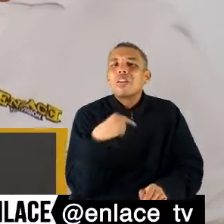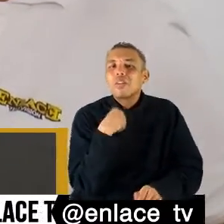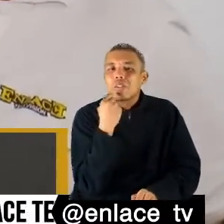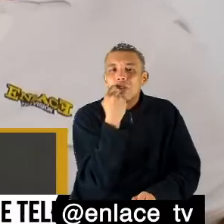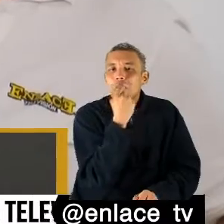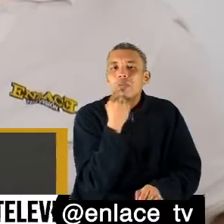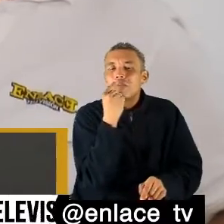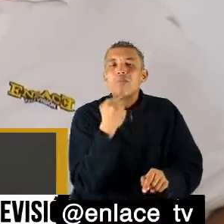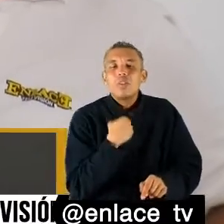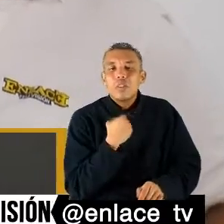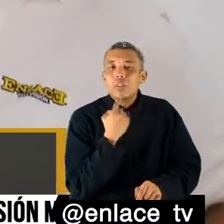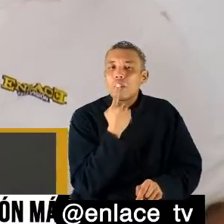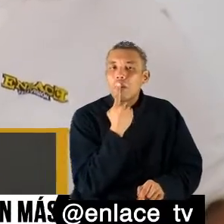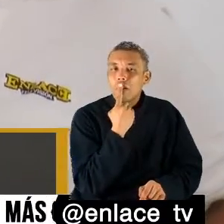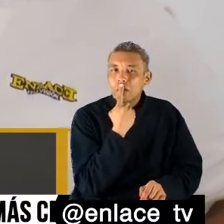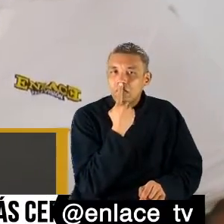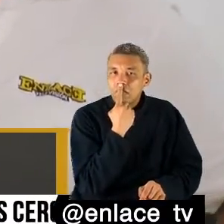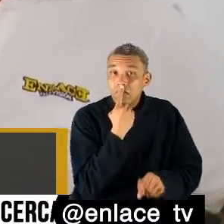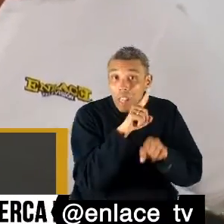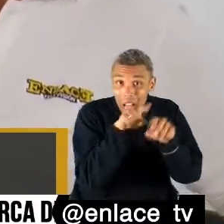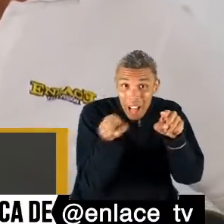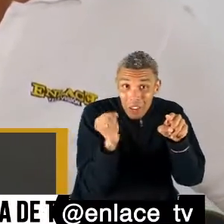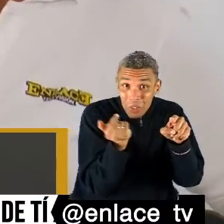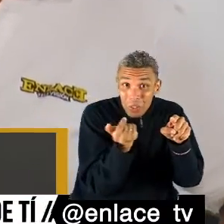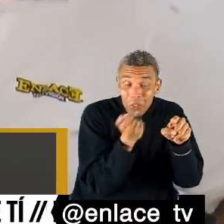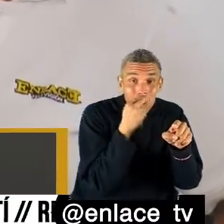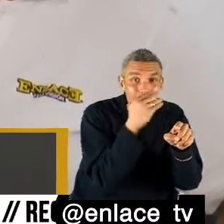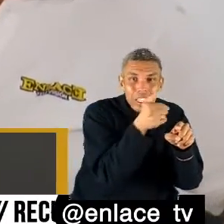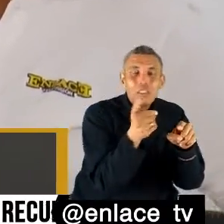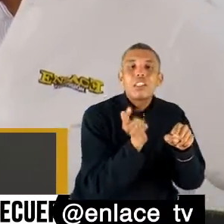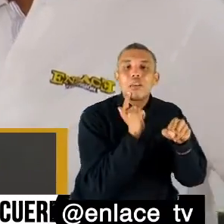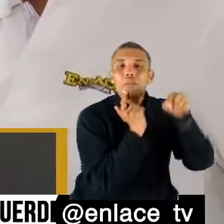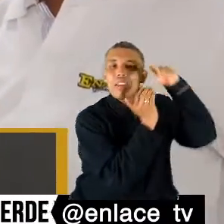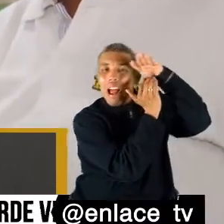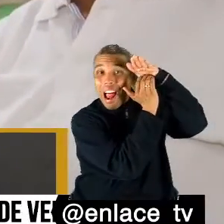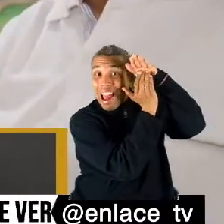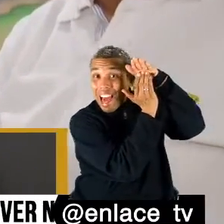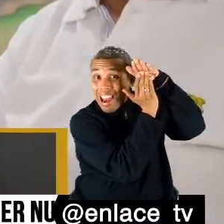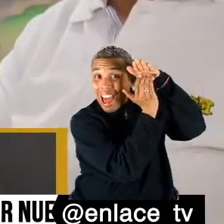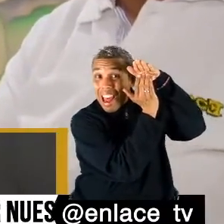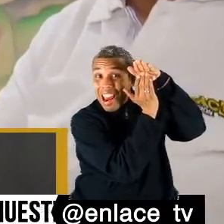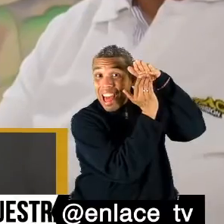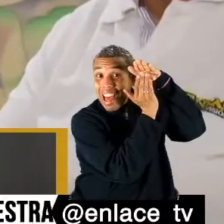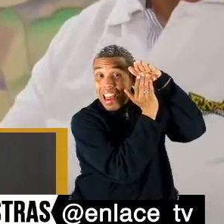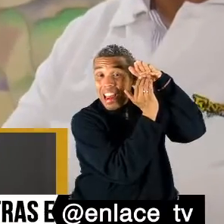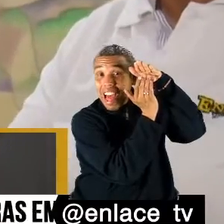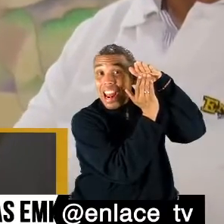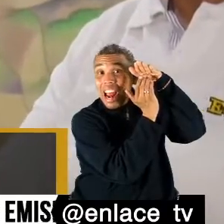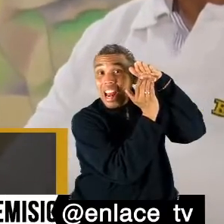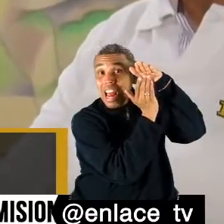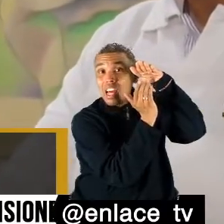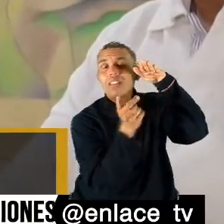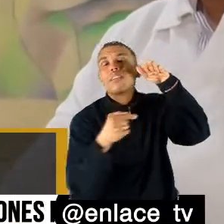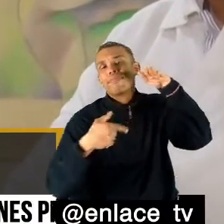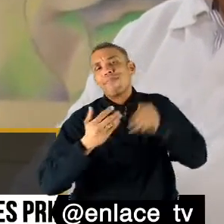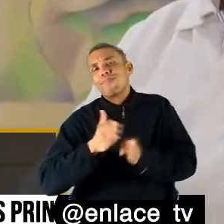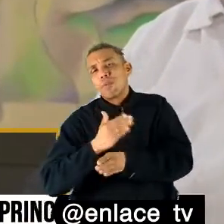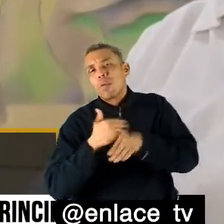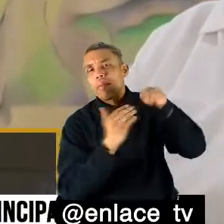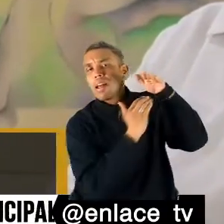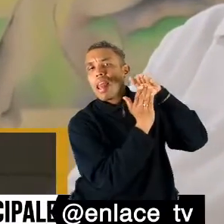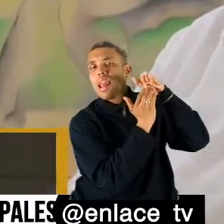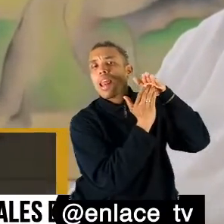¿De qué se trata? Bueno, este año es nuestra quinta jornada de labio leporino y paladar hendido. Son unas cirugías que se